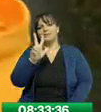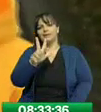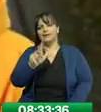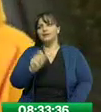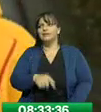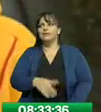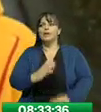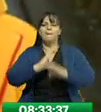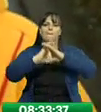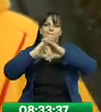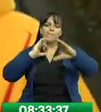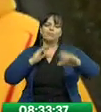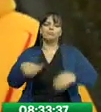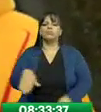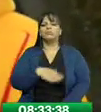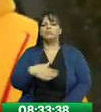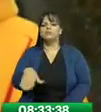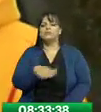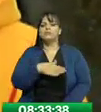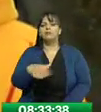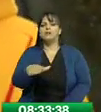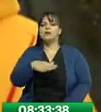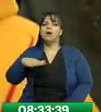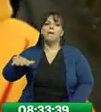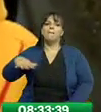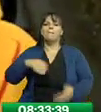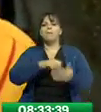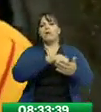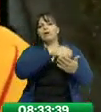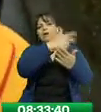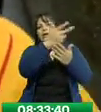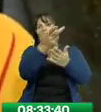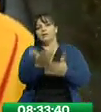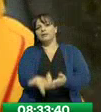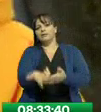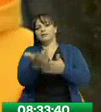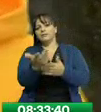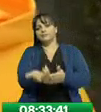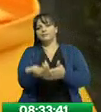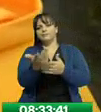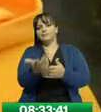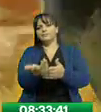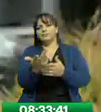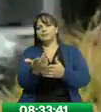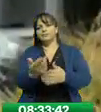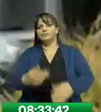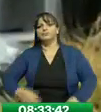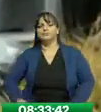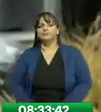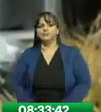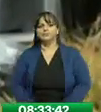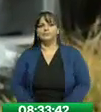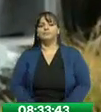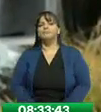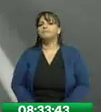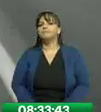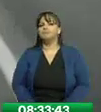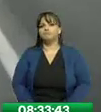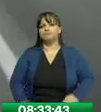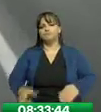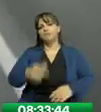mucho de este costado, sentido contrario, y el volumen se lo llevó, se viró lentamente. El micro cubría la ruta